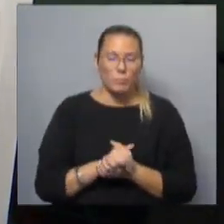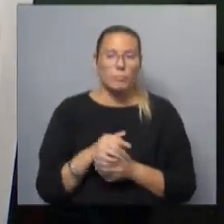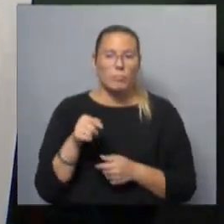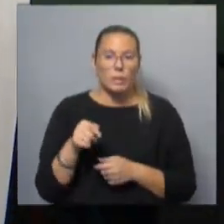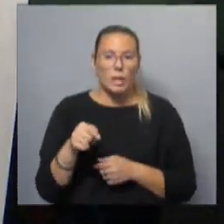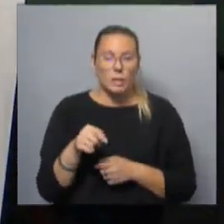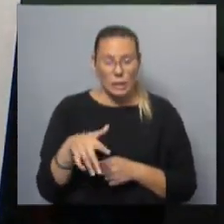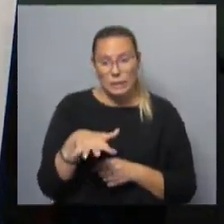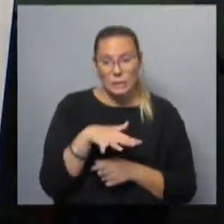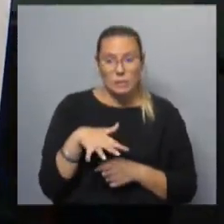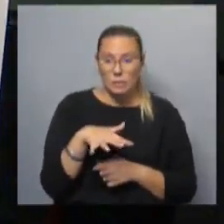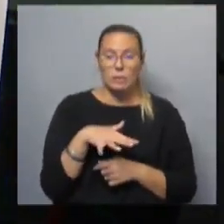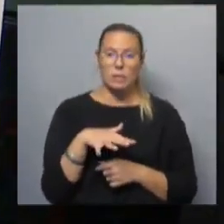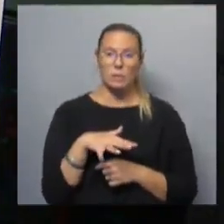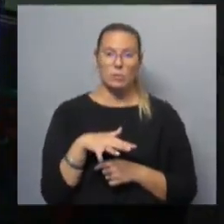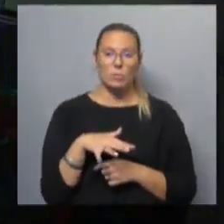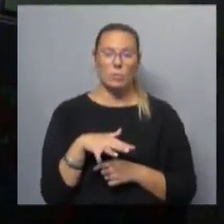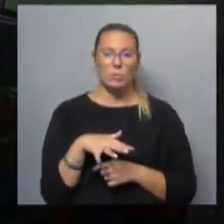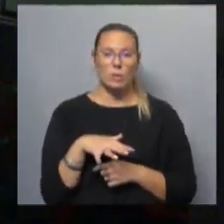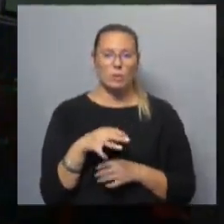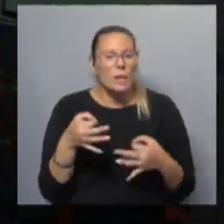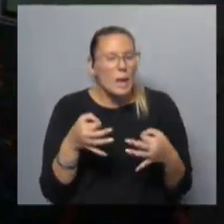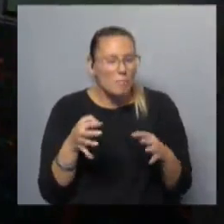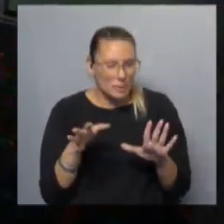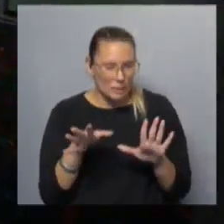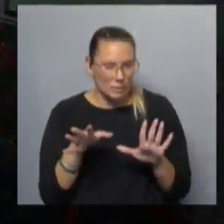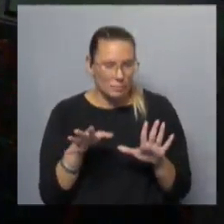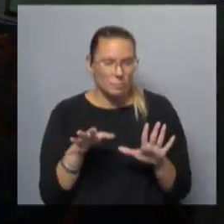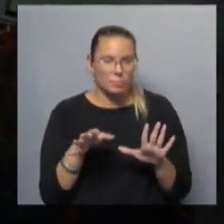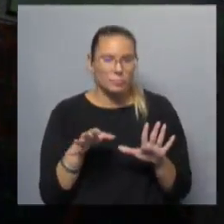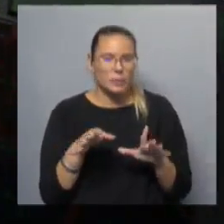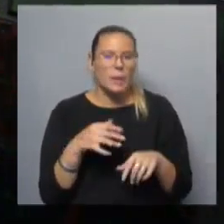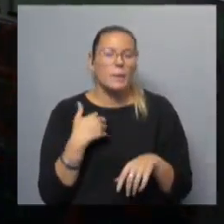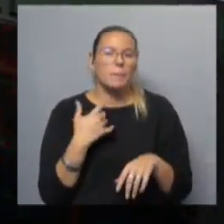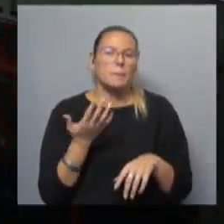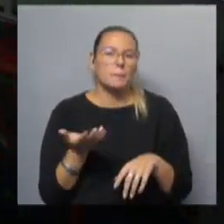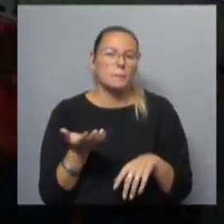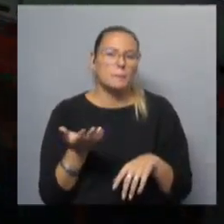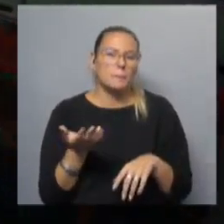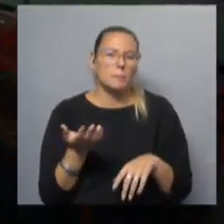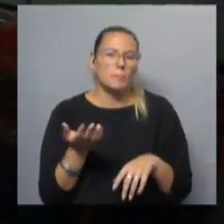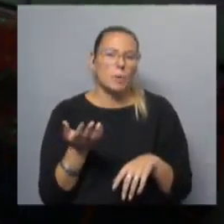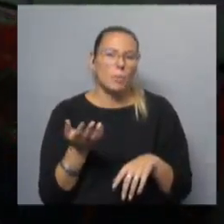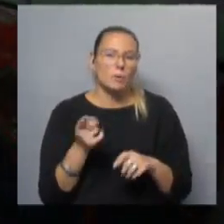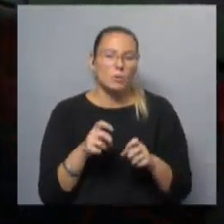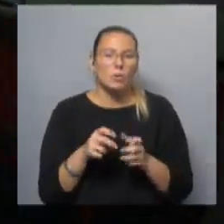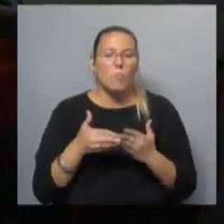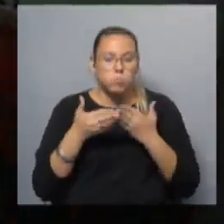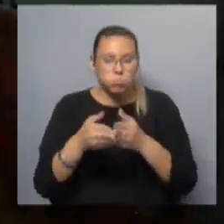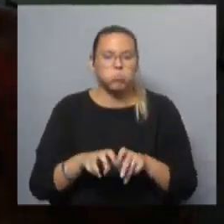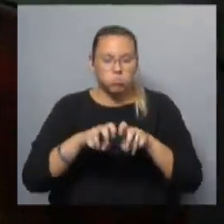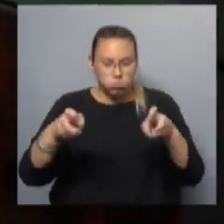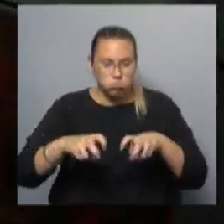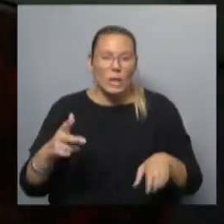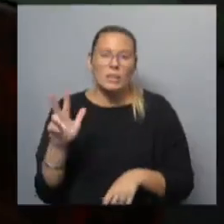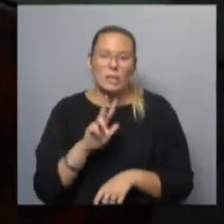tiene, digamos, algunas situaciones particulares. Es decir, fíjate que para cuando se produce el desembarco de los 33